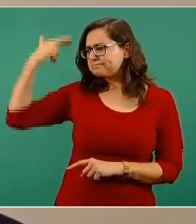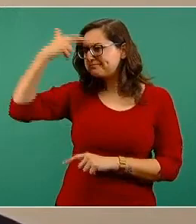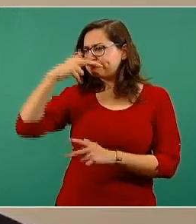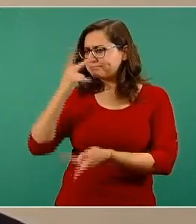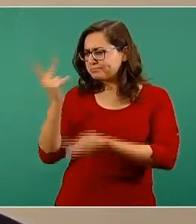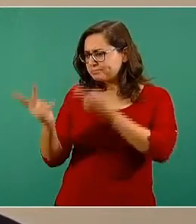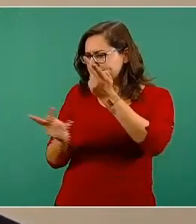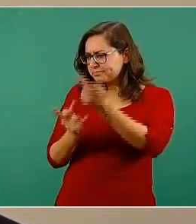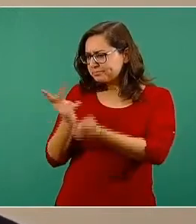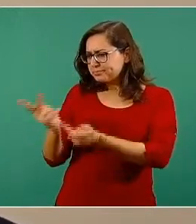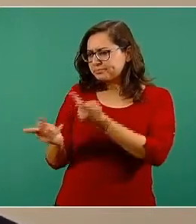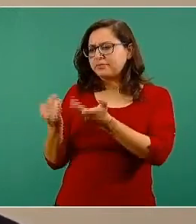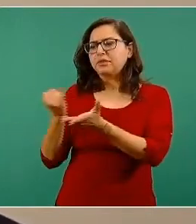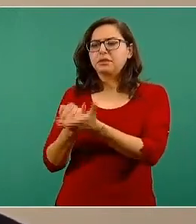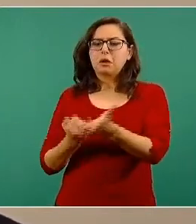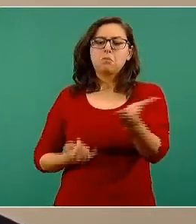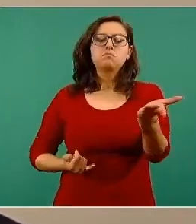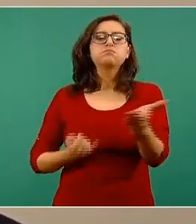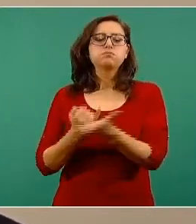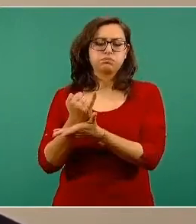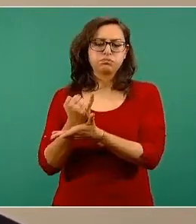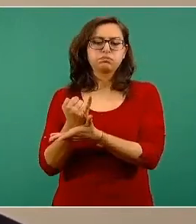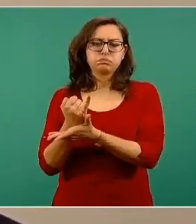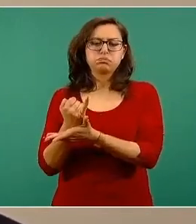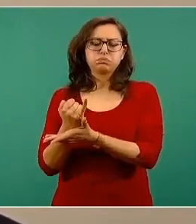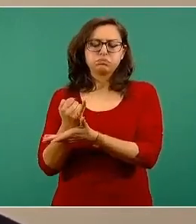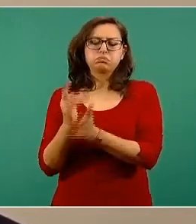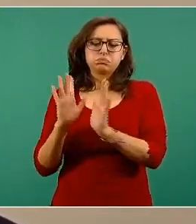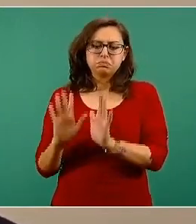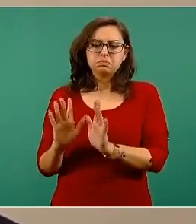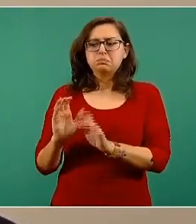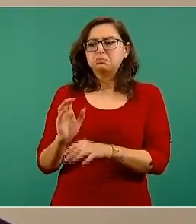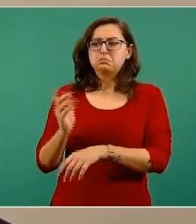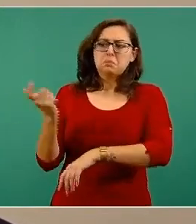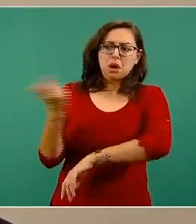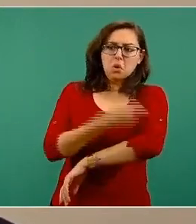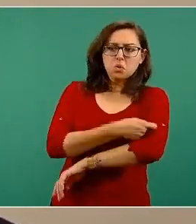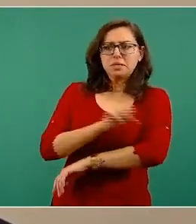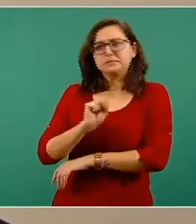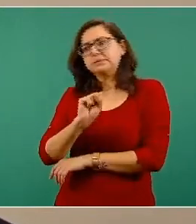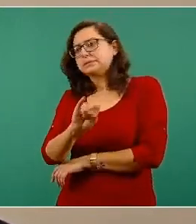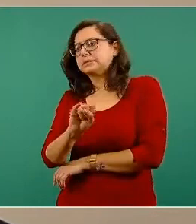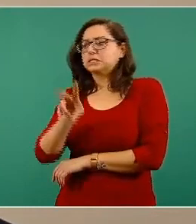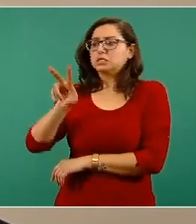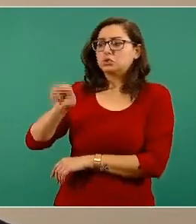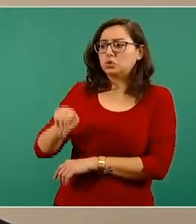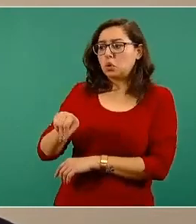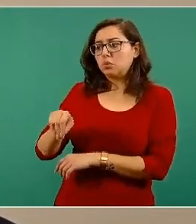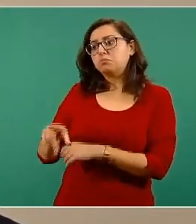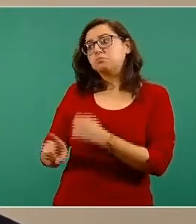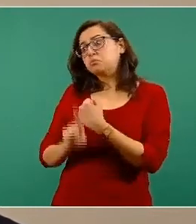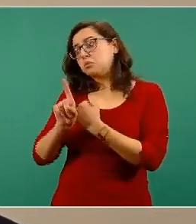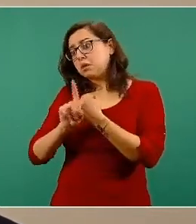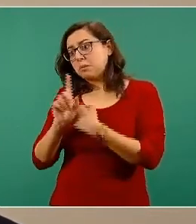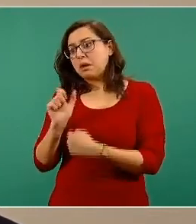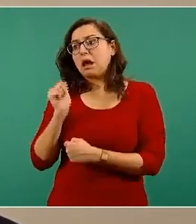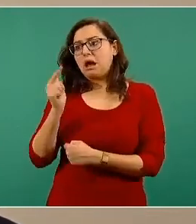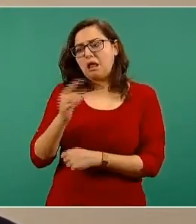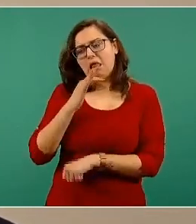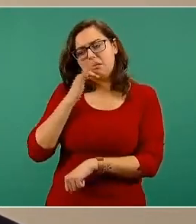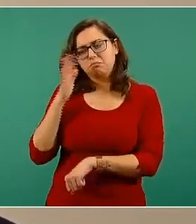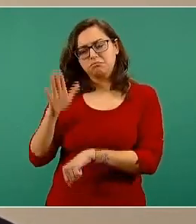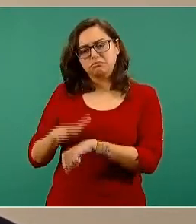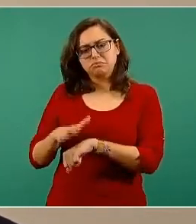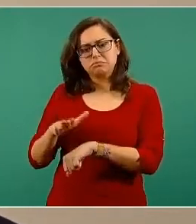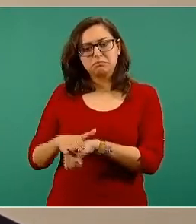y podrán, obviamente, alertarles sobre alguna problemática o algo que en su momento pudiera impedir la